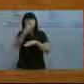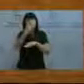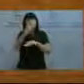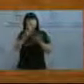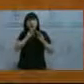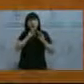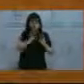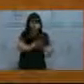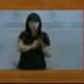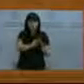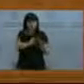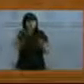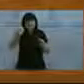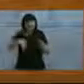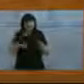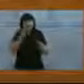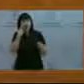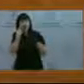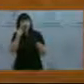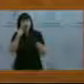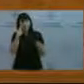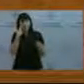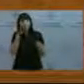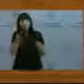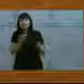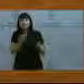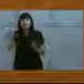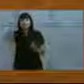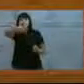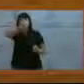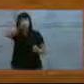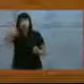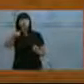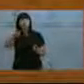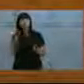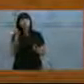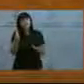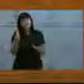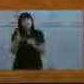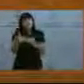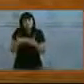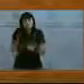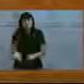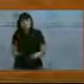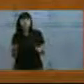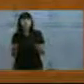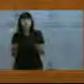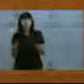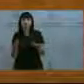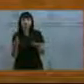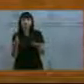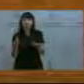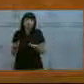la enriquezcan. Está por ver si ustedes tienen la templanza y la altura de miras necesarias para atender